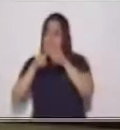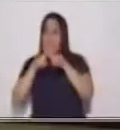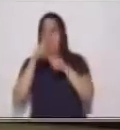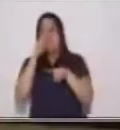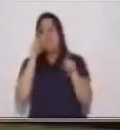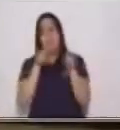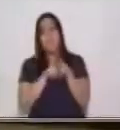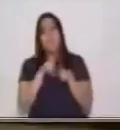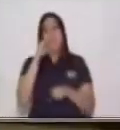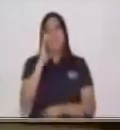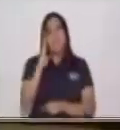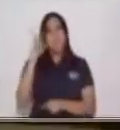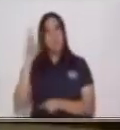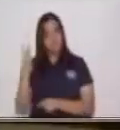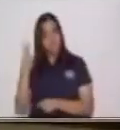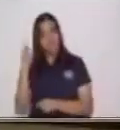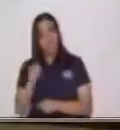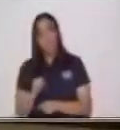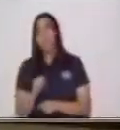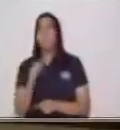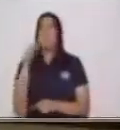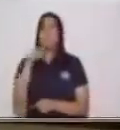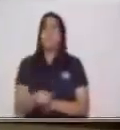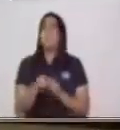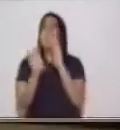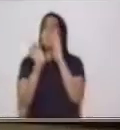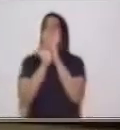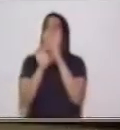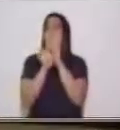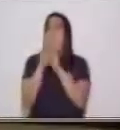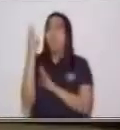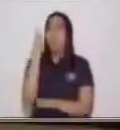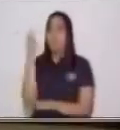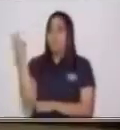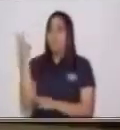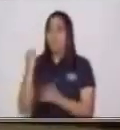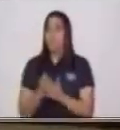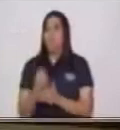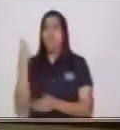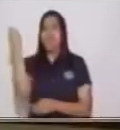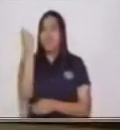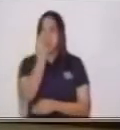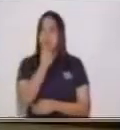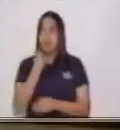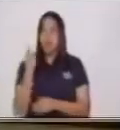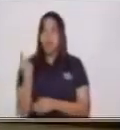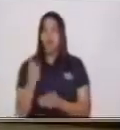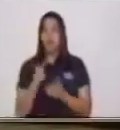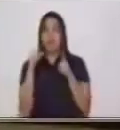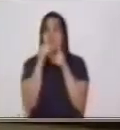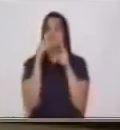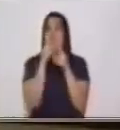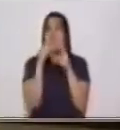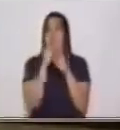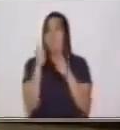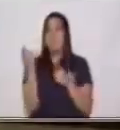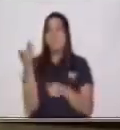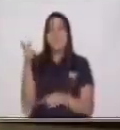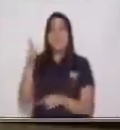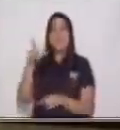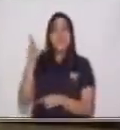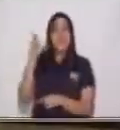B y la V. Vamos a hacer un ejemplo de cada una de estas y luego para que